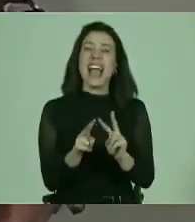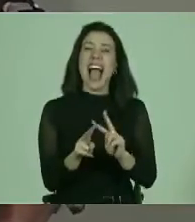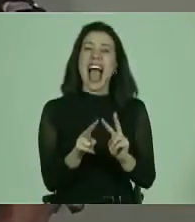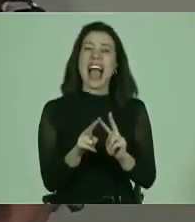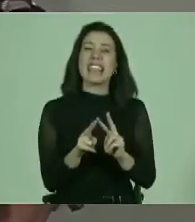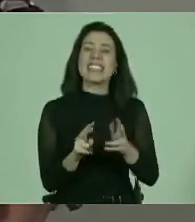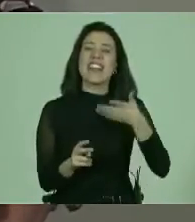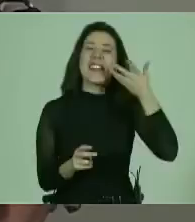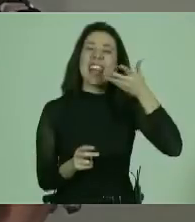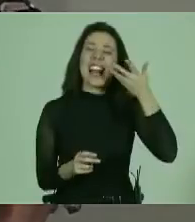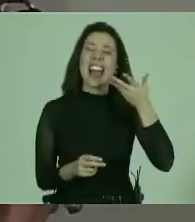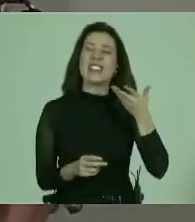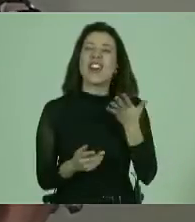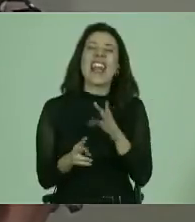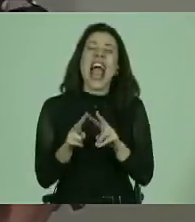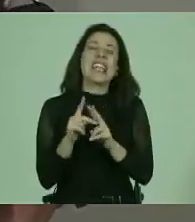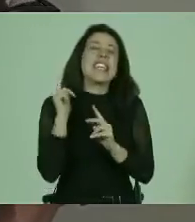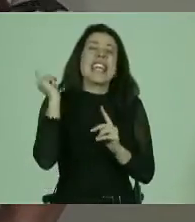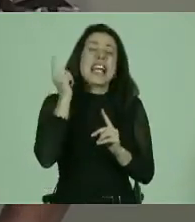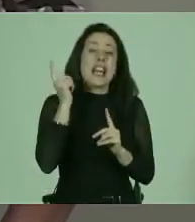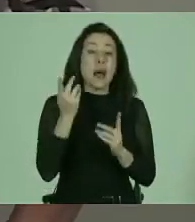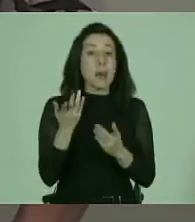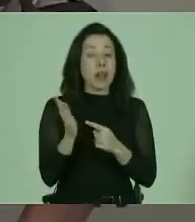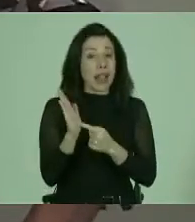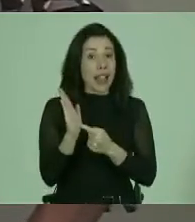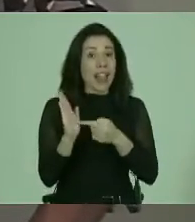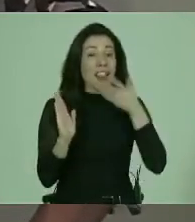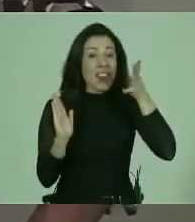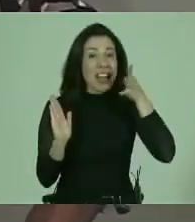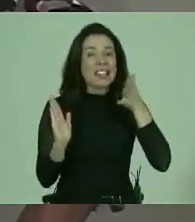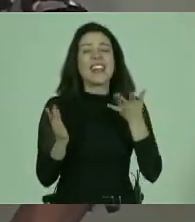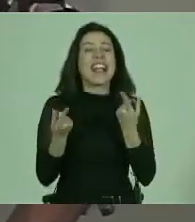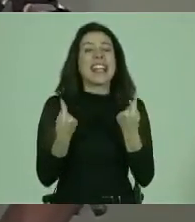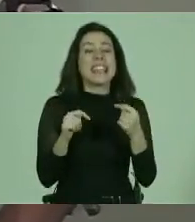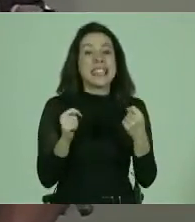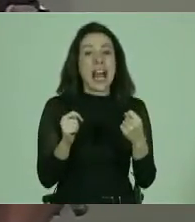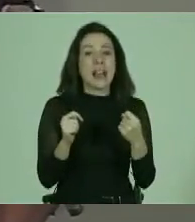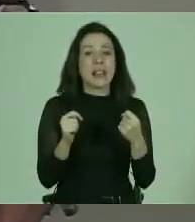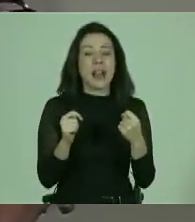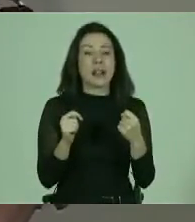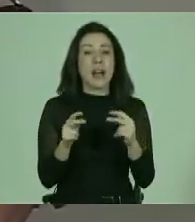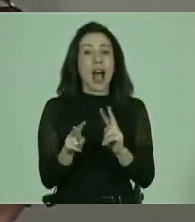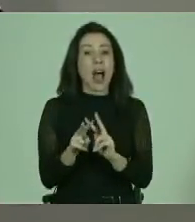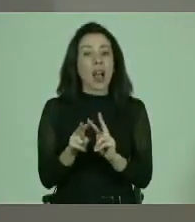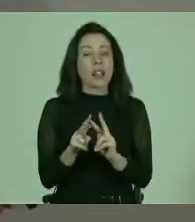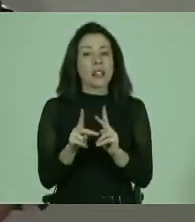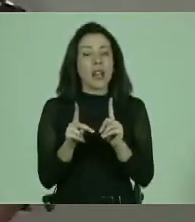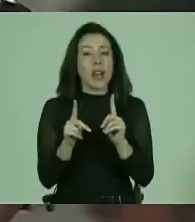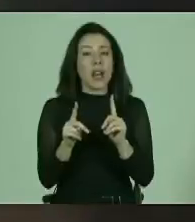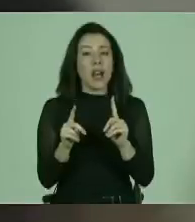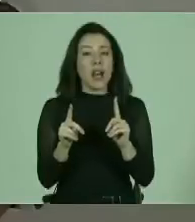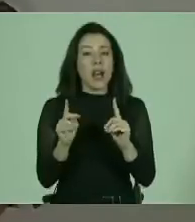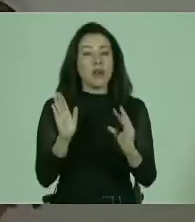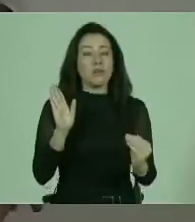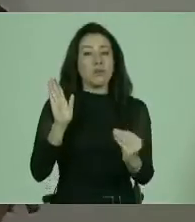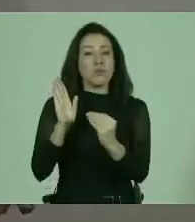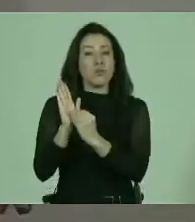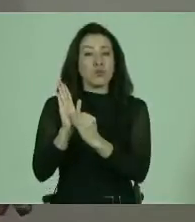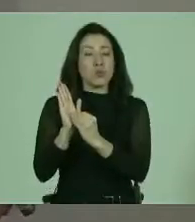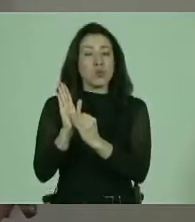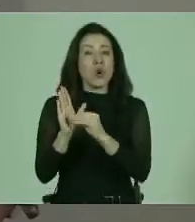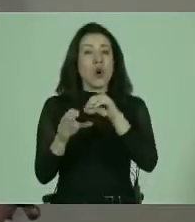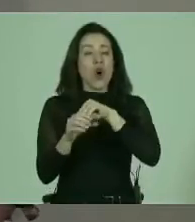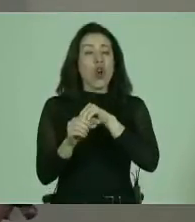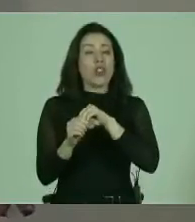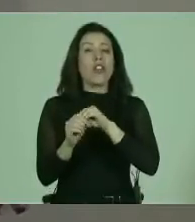declaración en sí en general pues la declaración lo que intenta es sentar una especie de contenido común